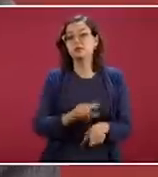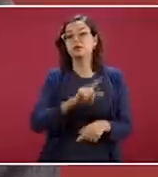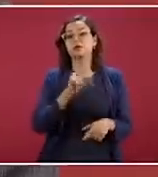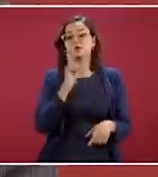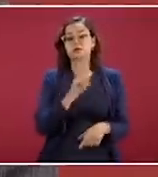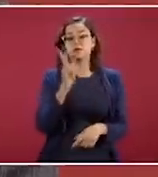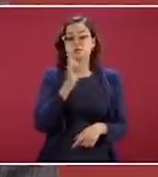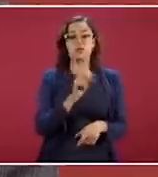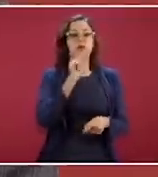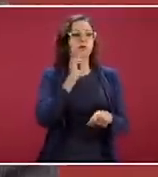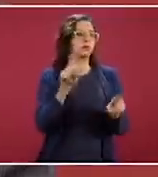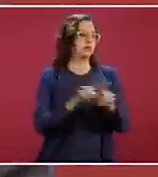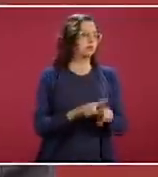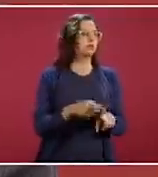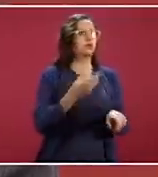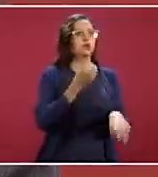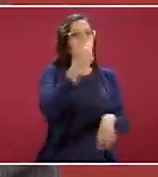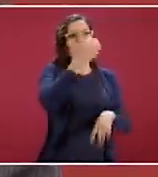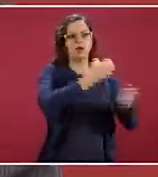estado estamos